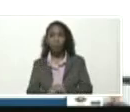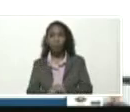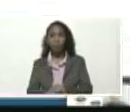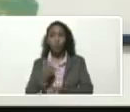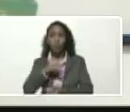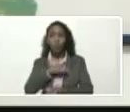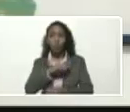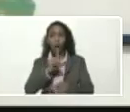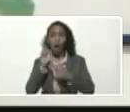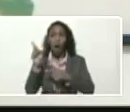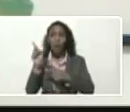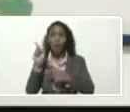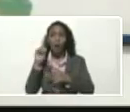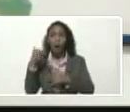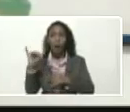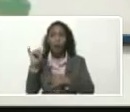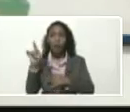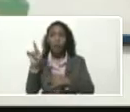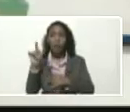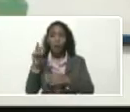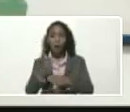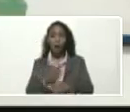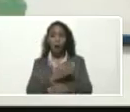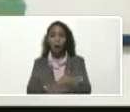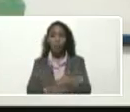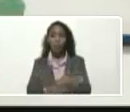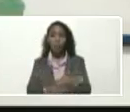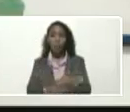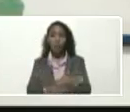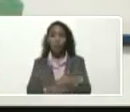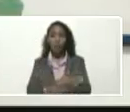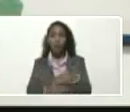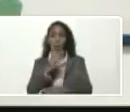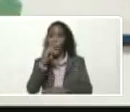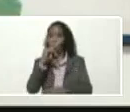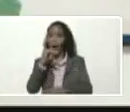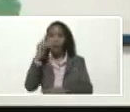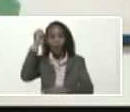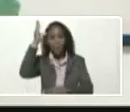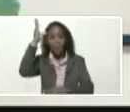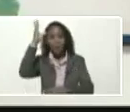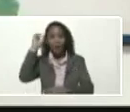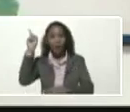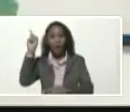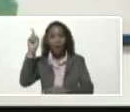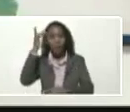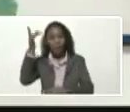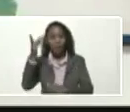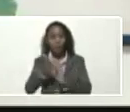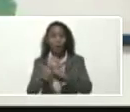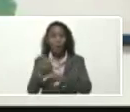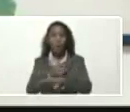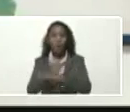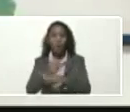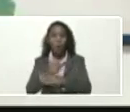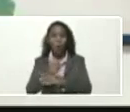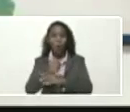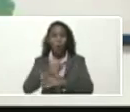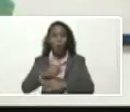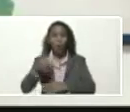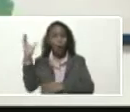estamos allí ante la incapacidad del gobierno colombiano de proteger a la